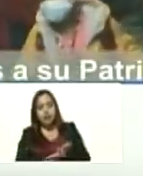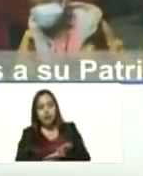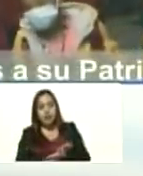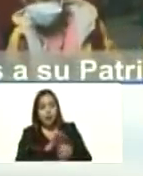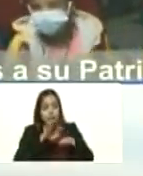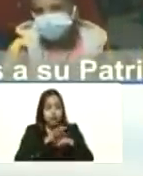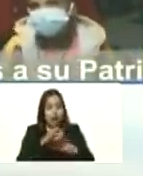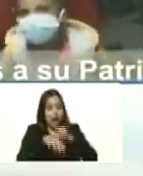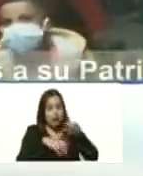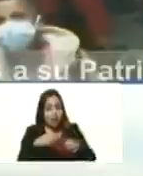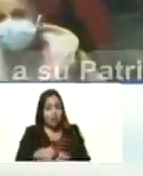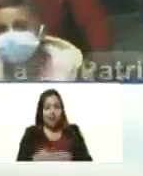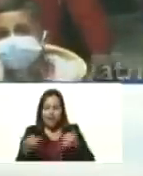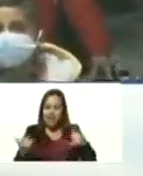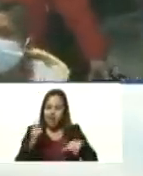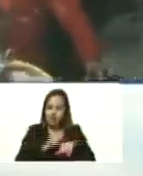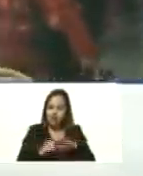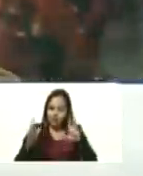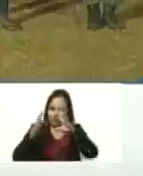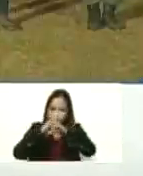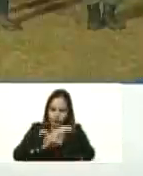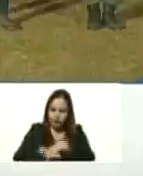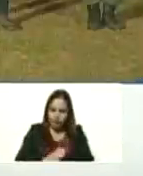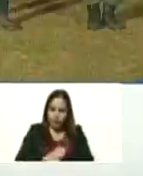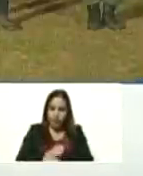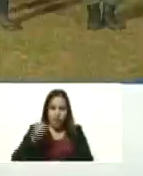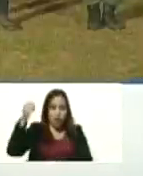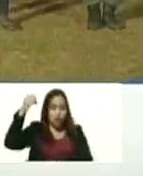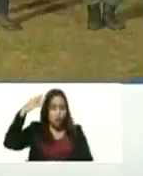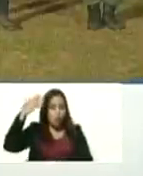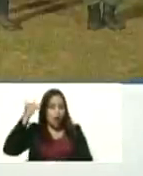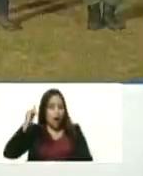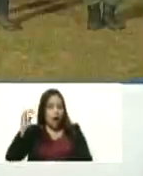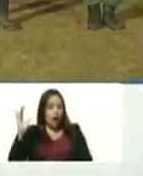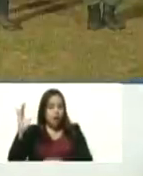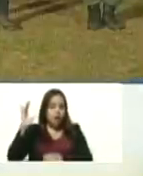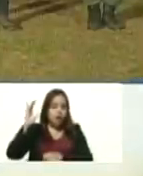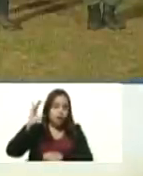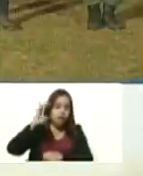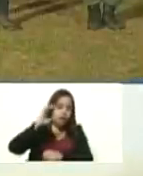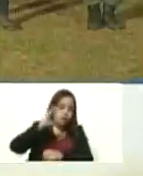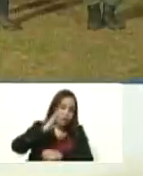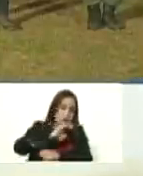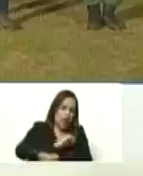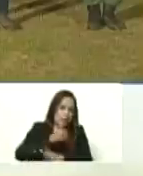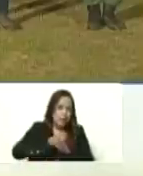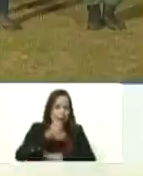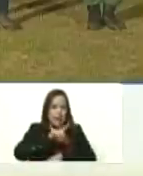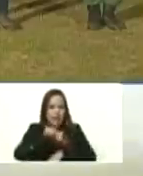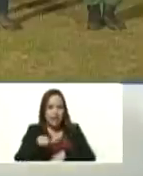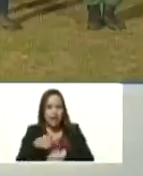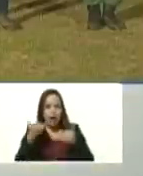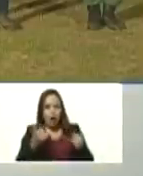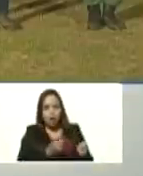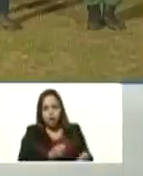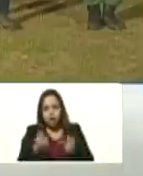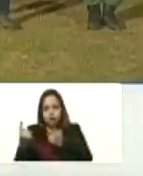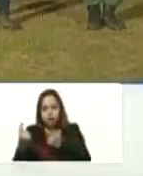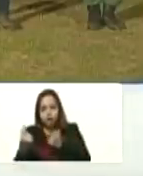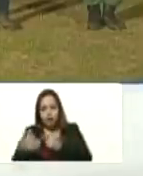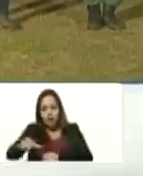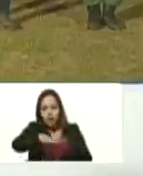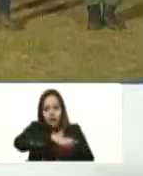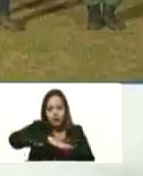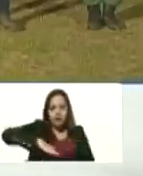oscureciendo aunque el sol va cayendo por el occidente un poco más tarde vamos los directos por todo el